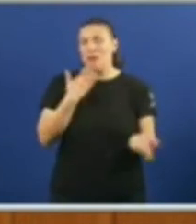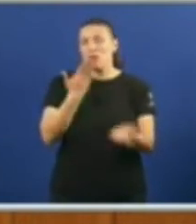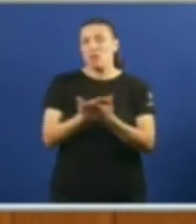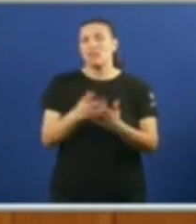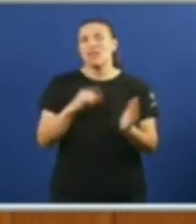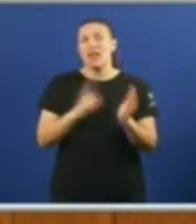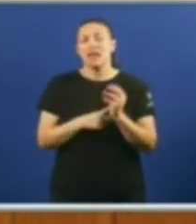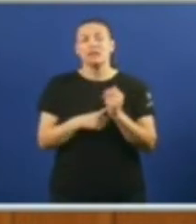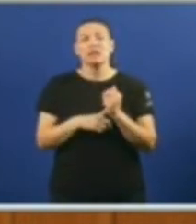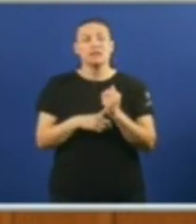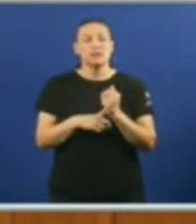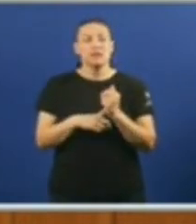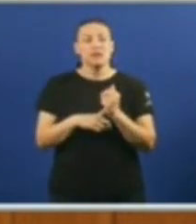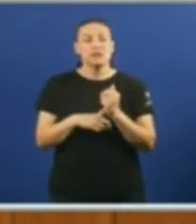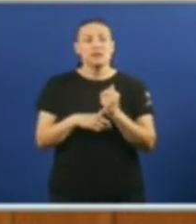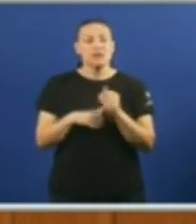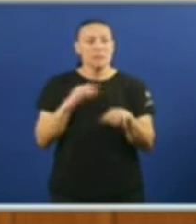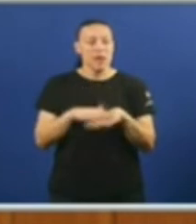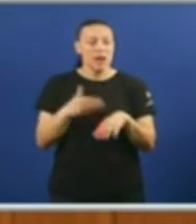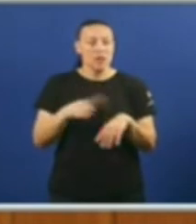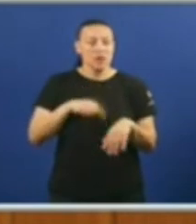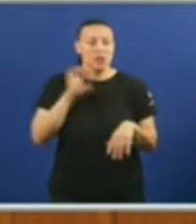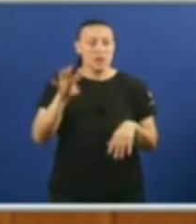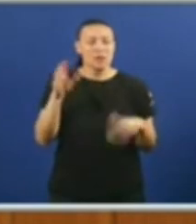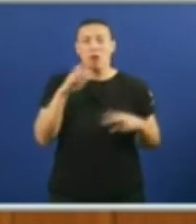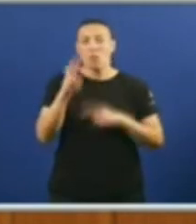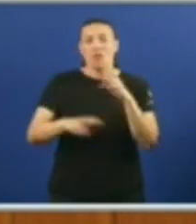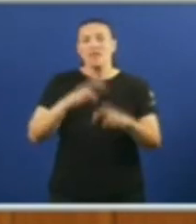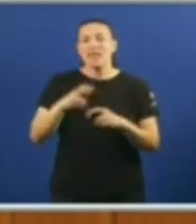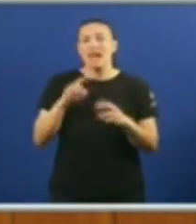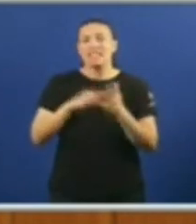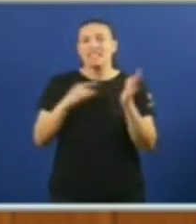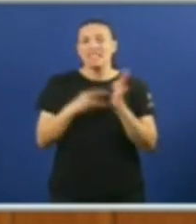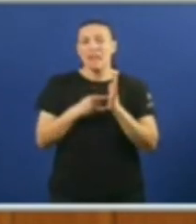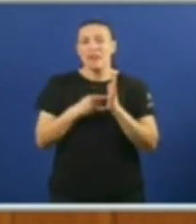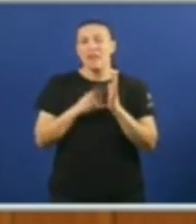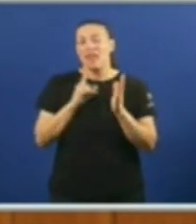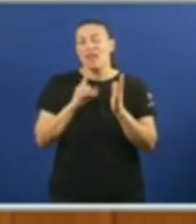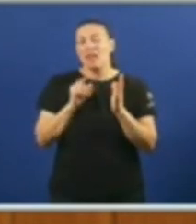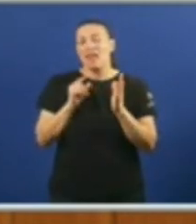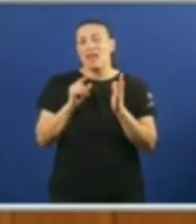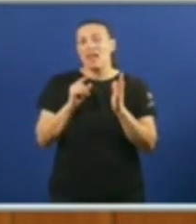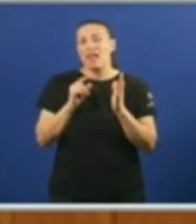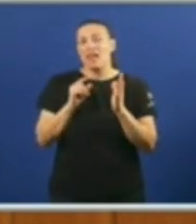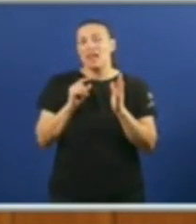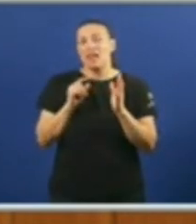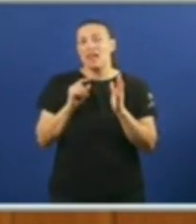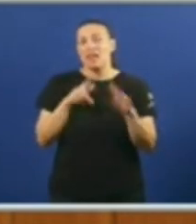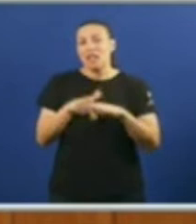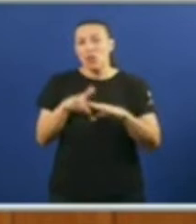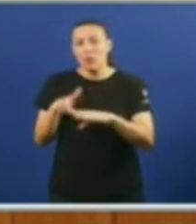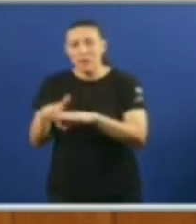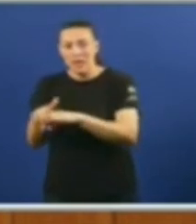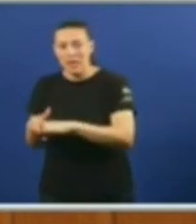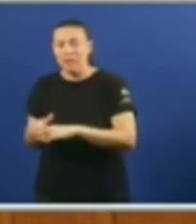de lei, fundamental tamén para o noso país, é modificar o sistema de interrumpibilidade.